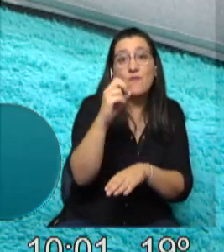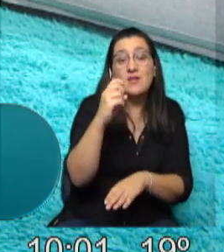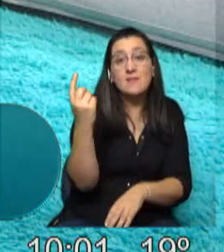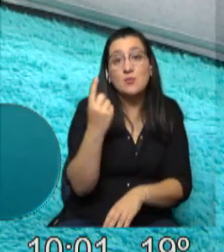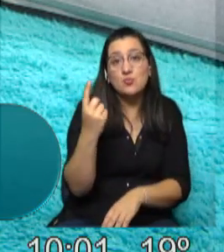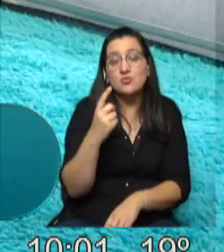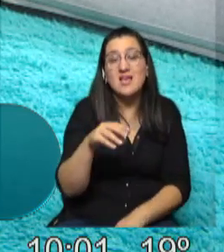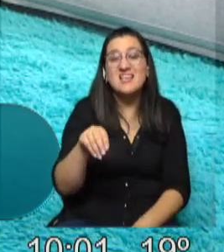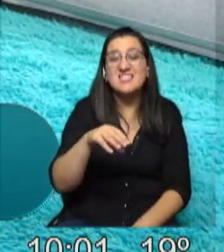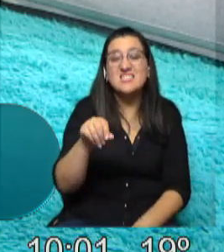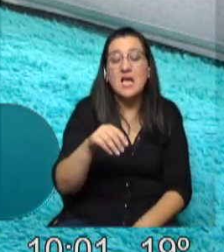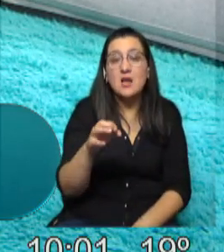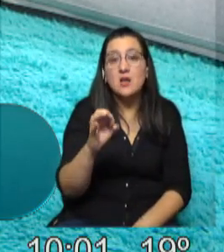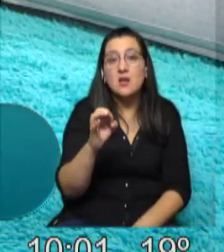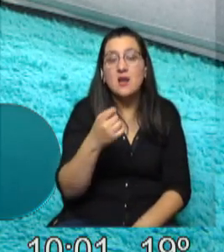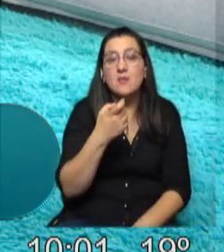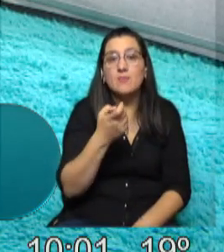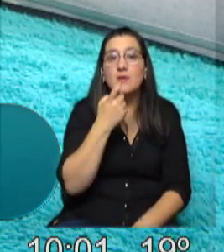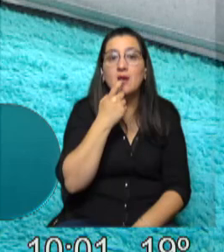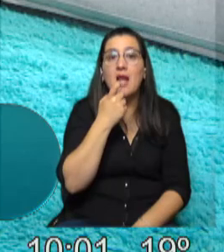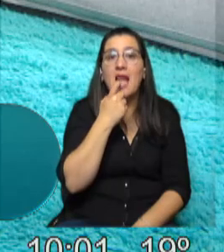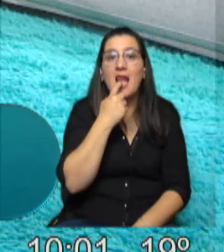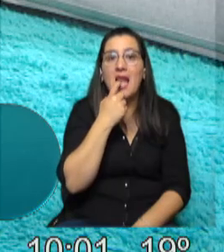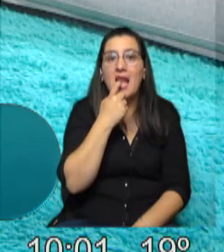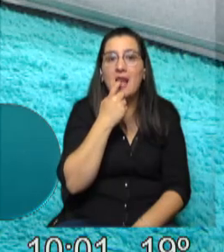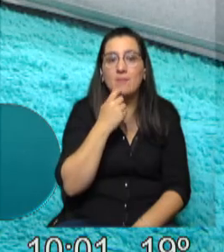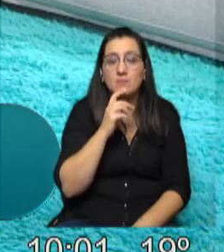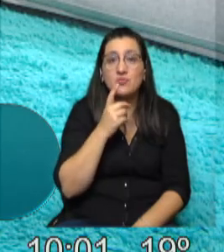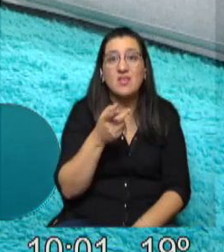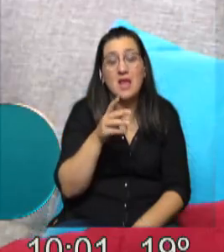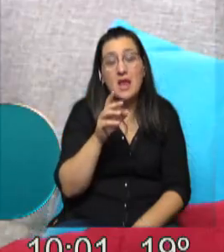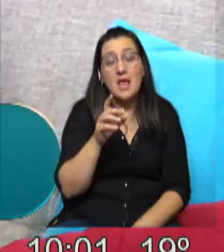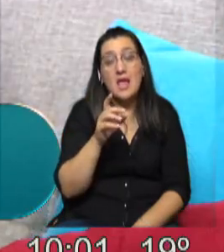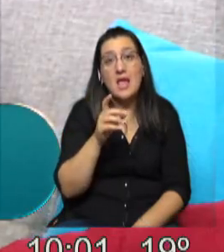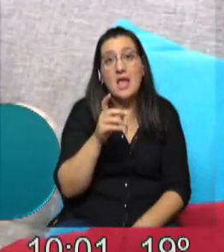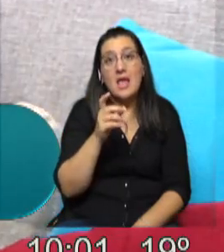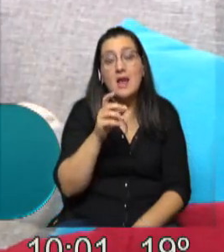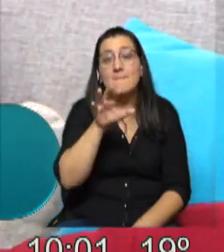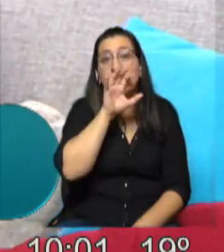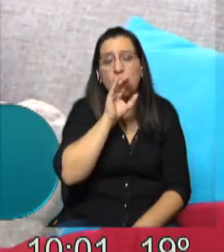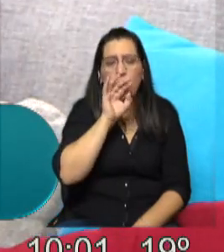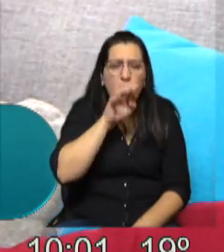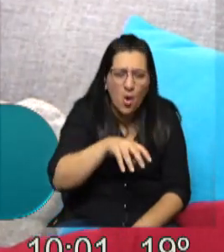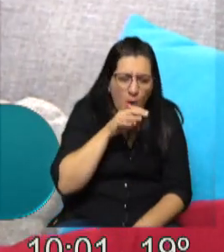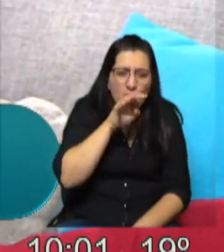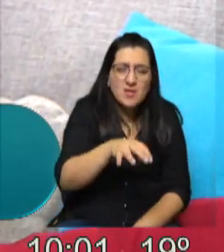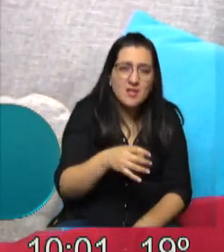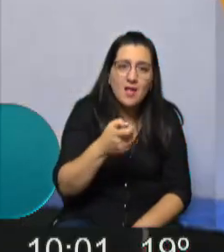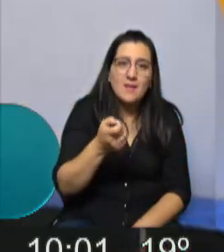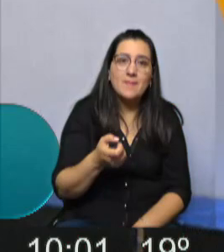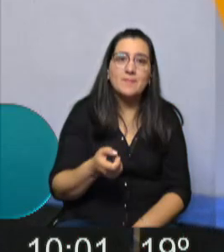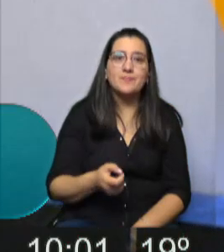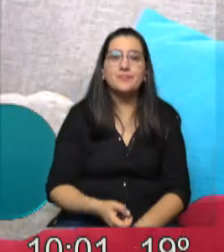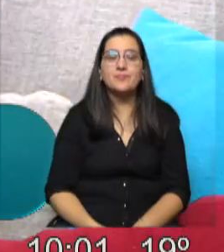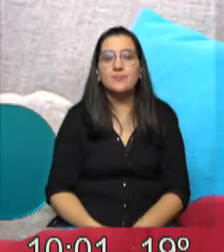gruesa, y se le pone en la base de la lengua al perro, en realidad vomita. Y eso a nosotros nos puede servir. Dios, no hagan la